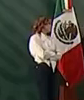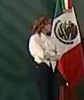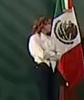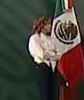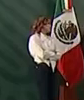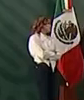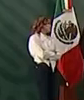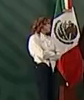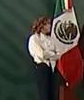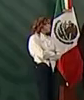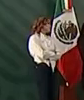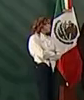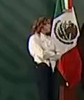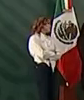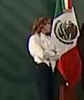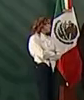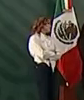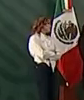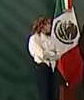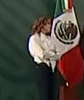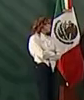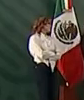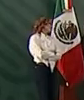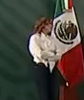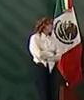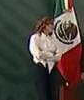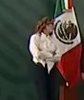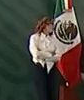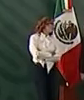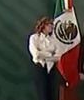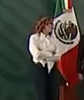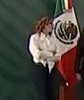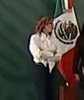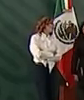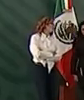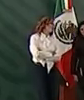elefante aquí lo vemos ya con al Vámonos a desayunar